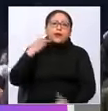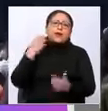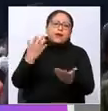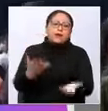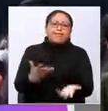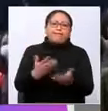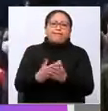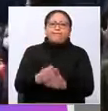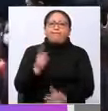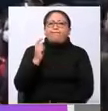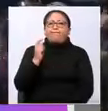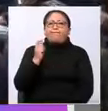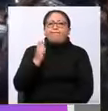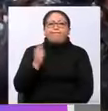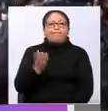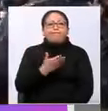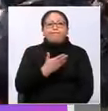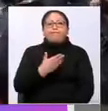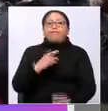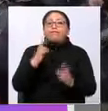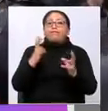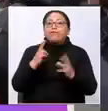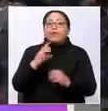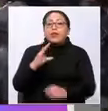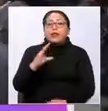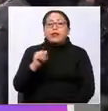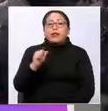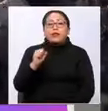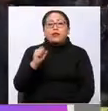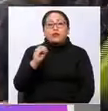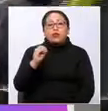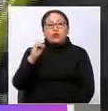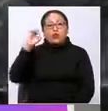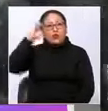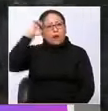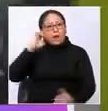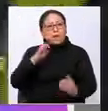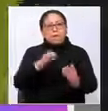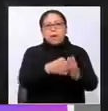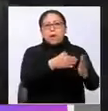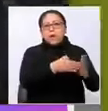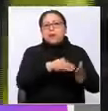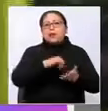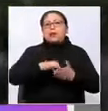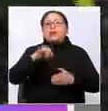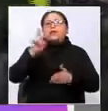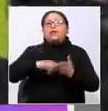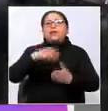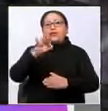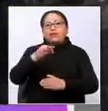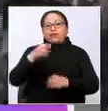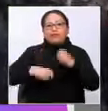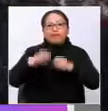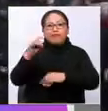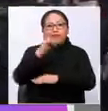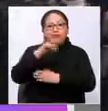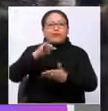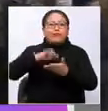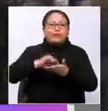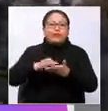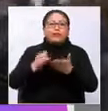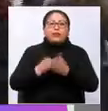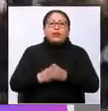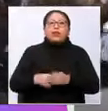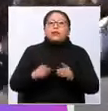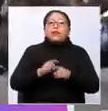quien está como testigo en el caso golpe de Estado. Recordemos que estas declaraciones son